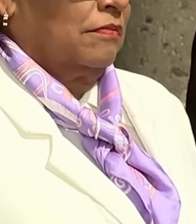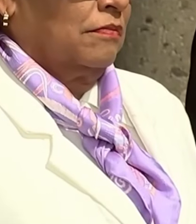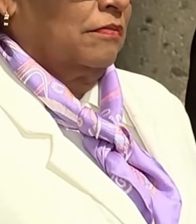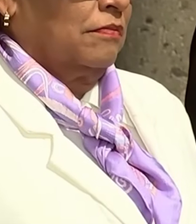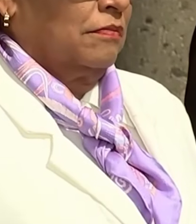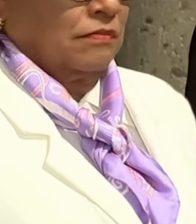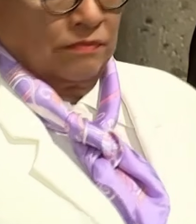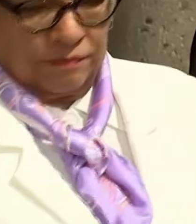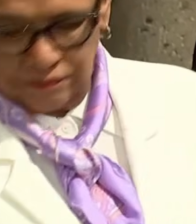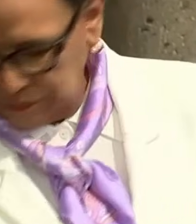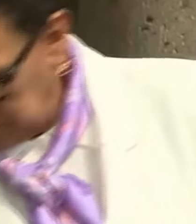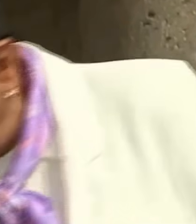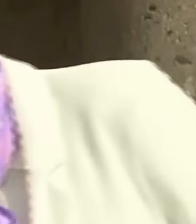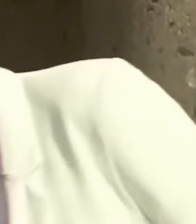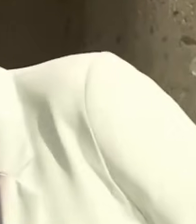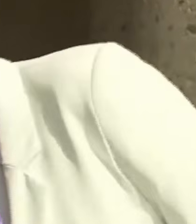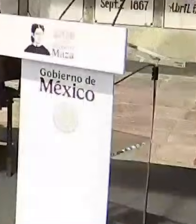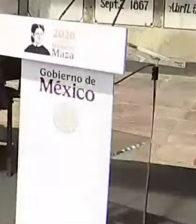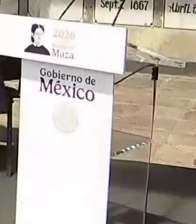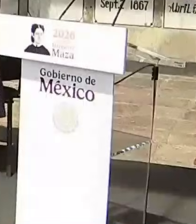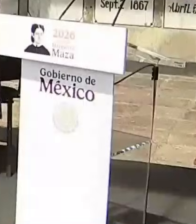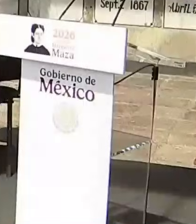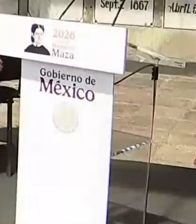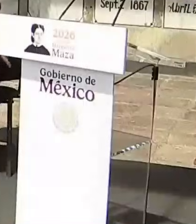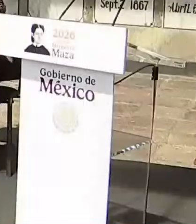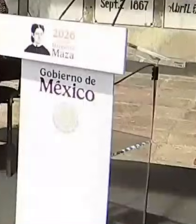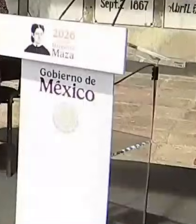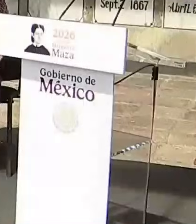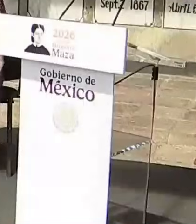Se les invita a tomar asiento.